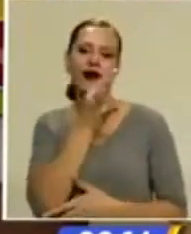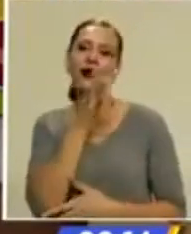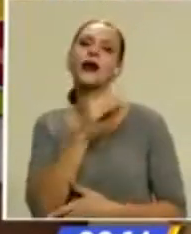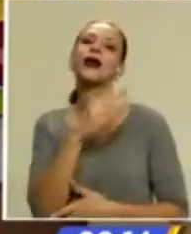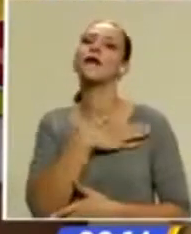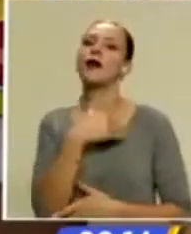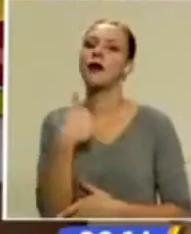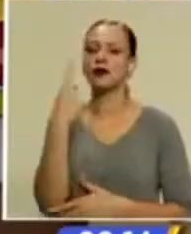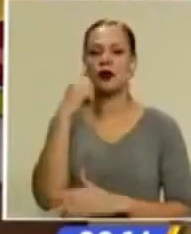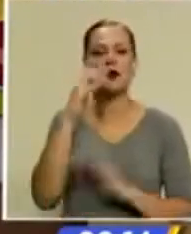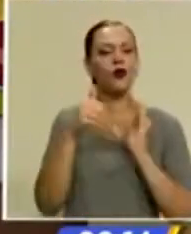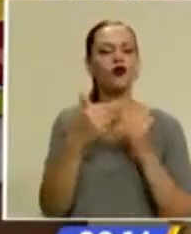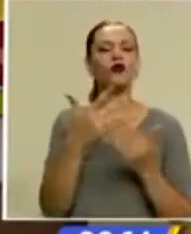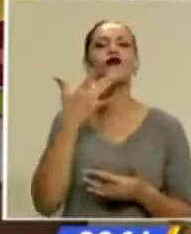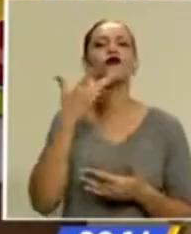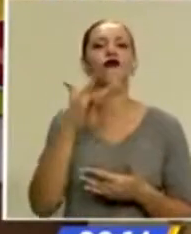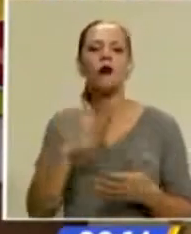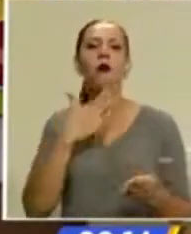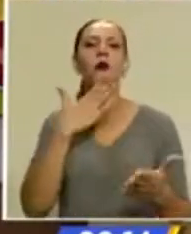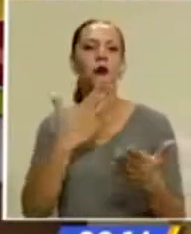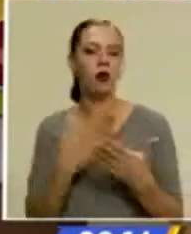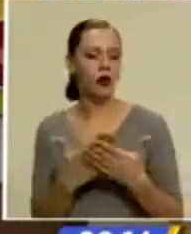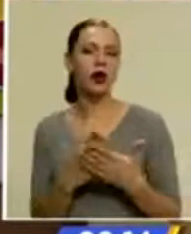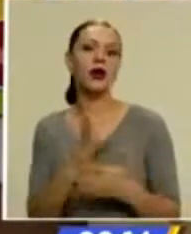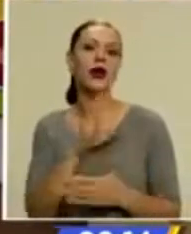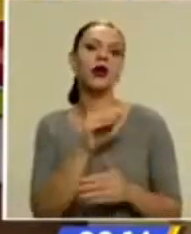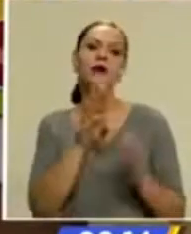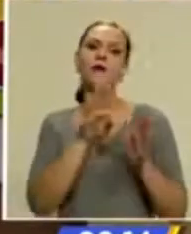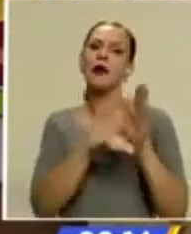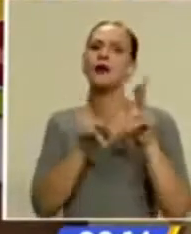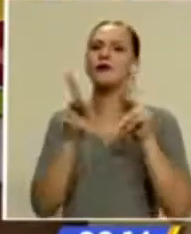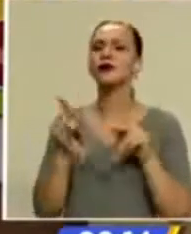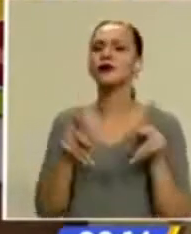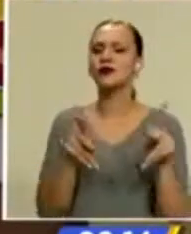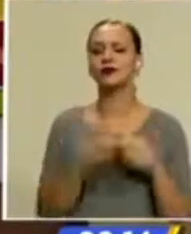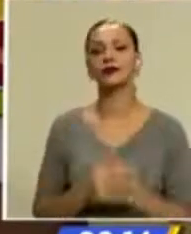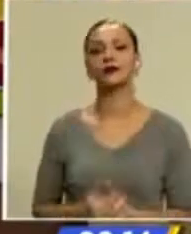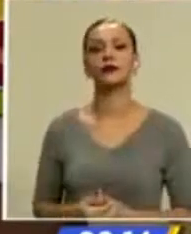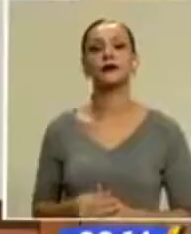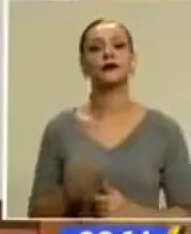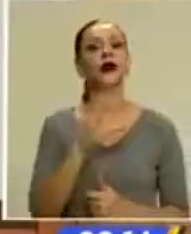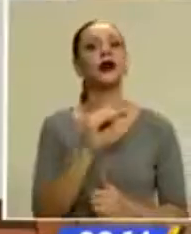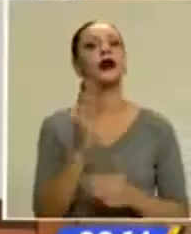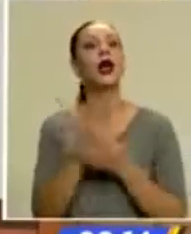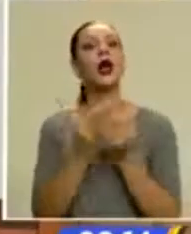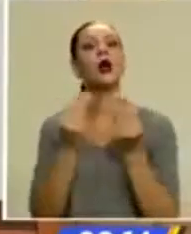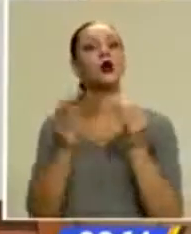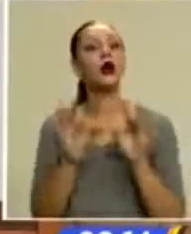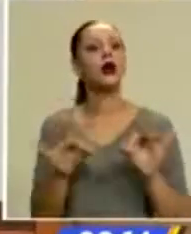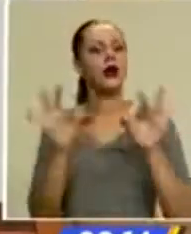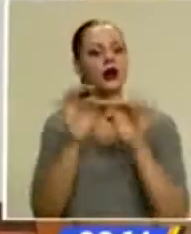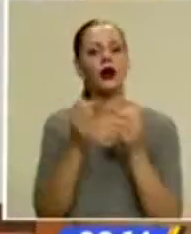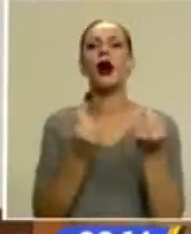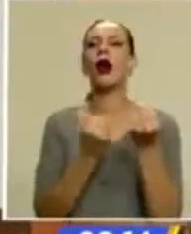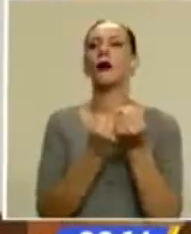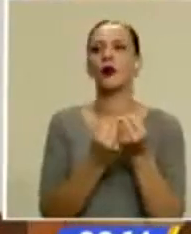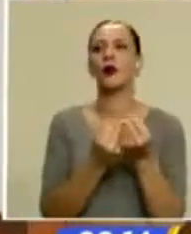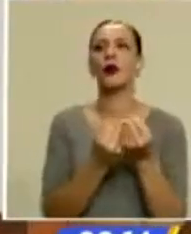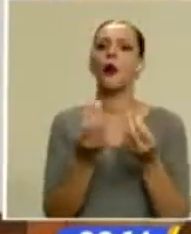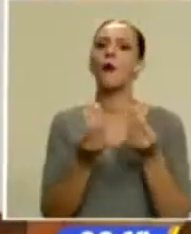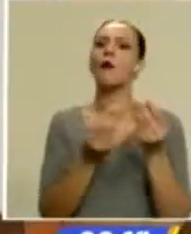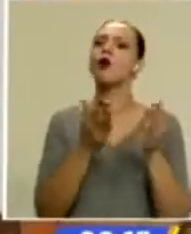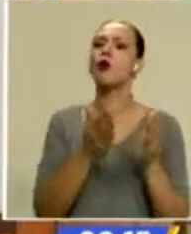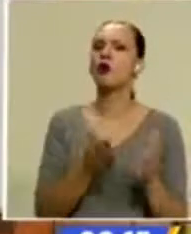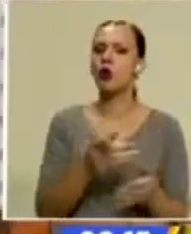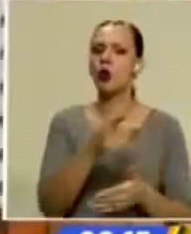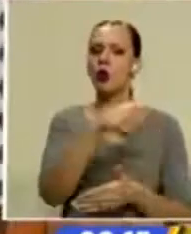me gusta porque todo está muy fresco, exacto, todo está muy rico y hay menos gente. Y hay algo también muy importante, Sergio, apoyamos a nuestros productores,